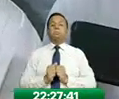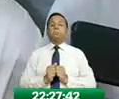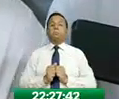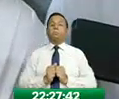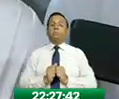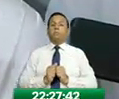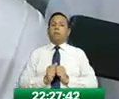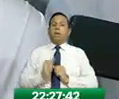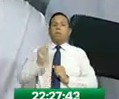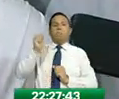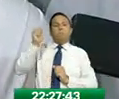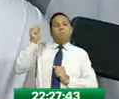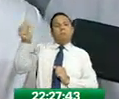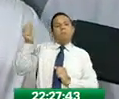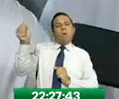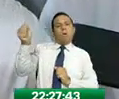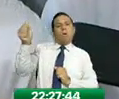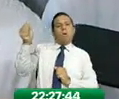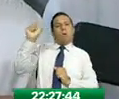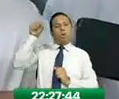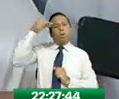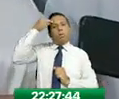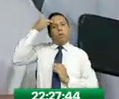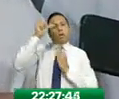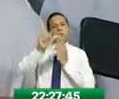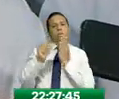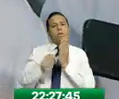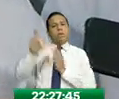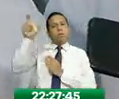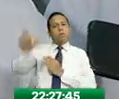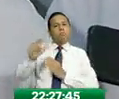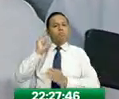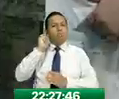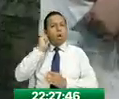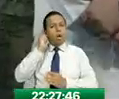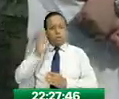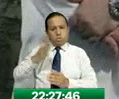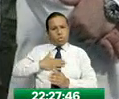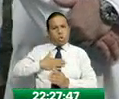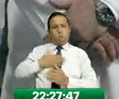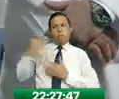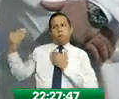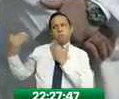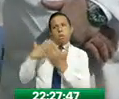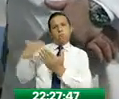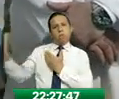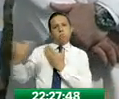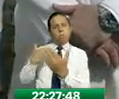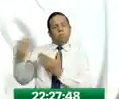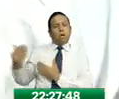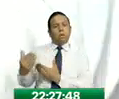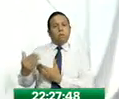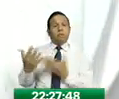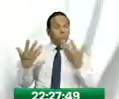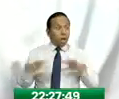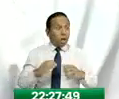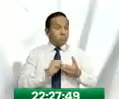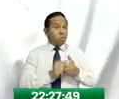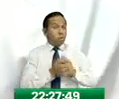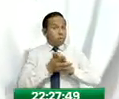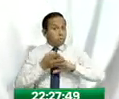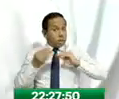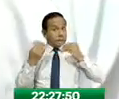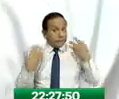como se comprometió, como siempre, la ministra de Gobierno. Con ella hablo, con ella coordino. Superado el inconveniente, la funcionaria